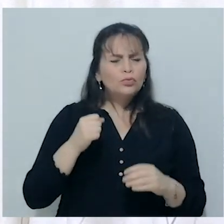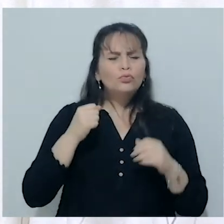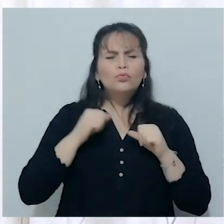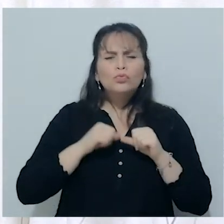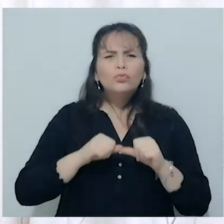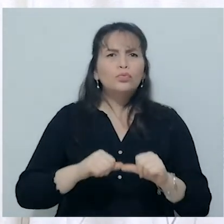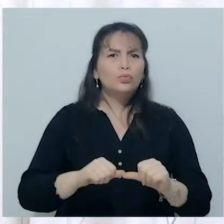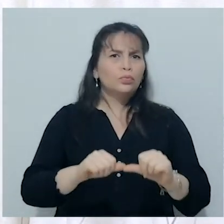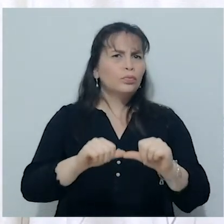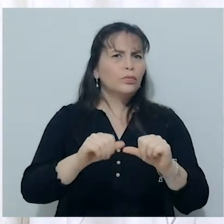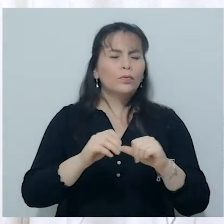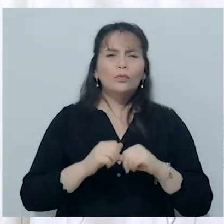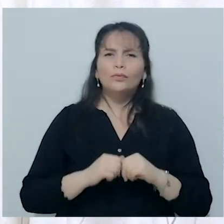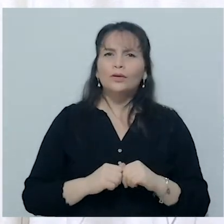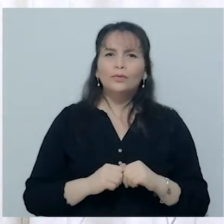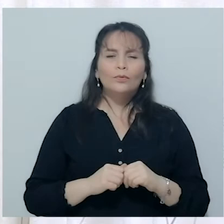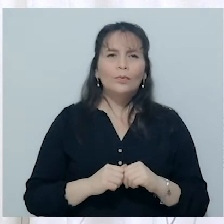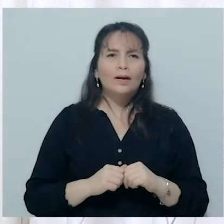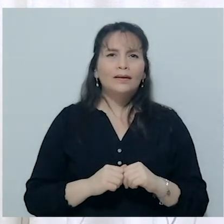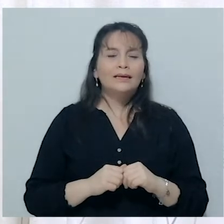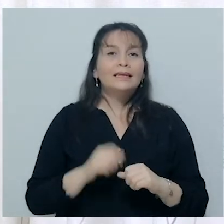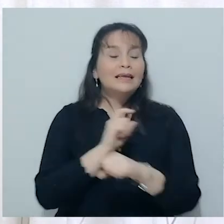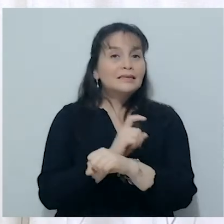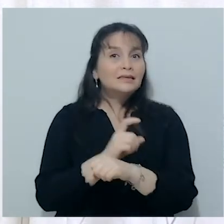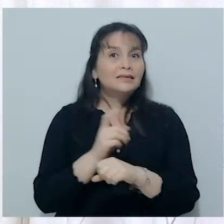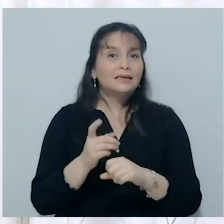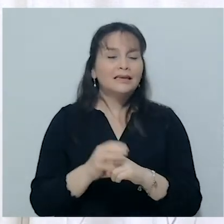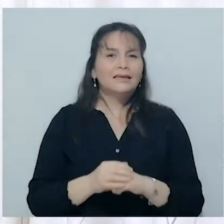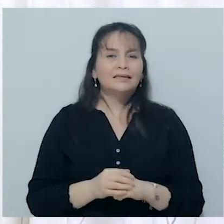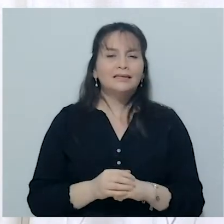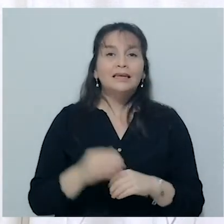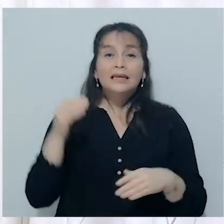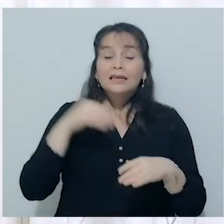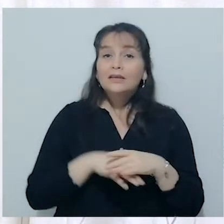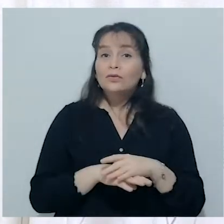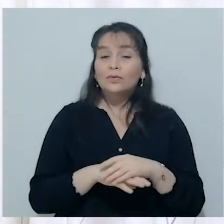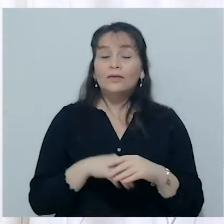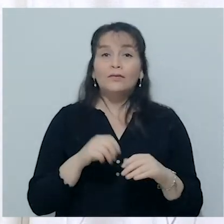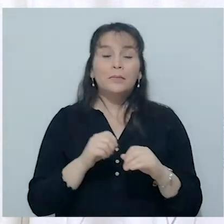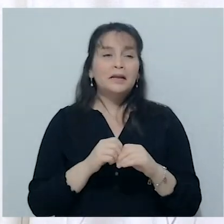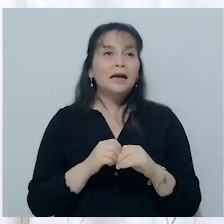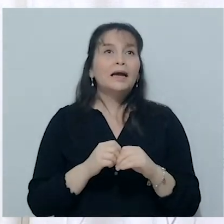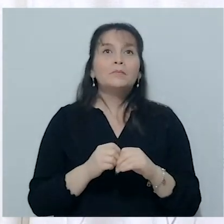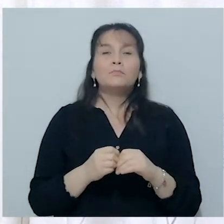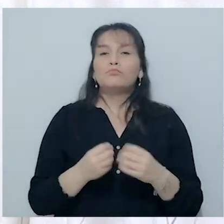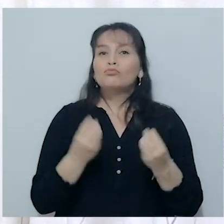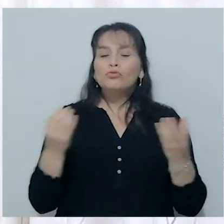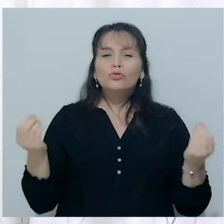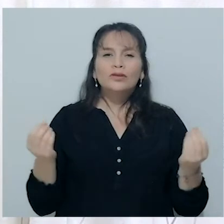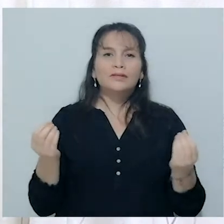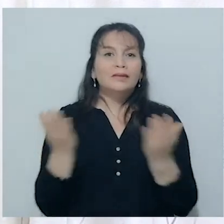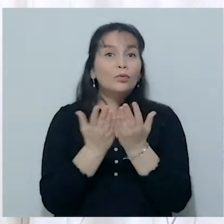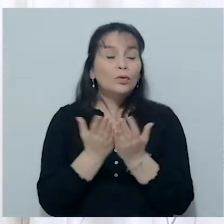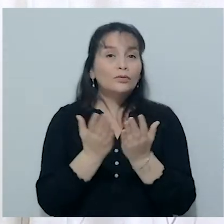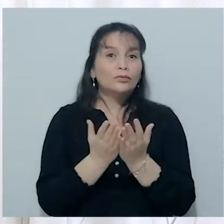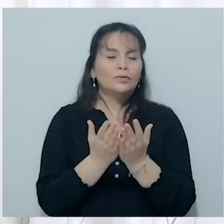primeras y más duraderas influencias. Todos debemos reconocer que dentro de la familia hay una rica variedad